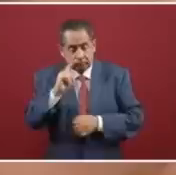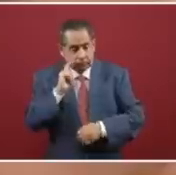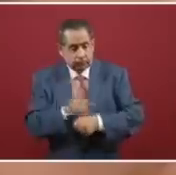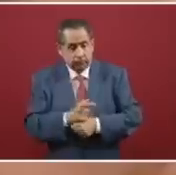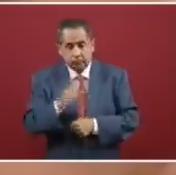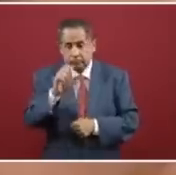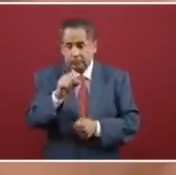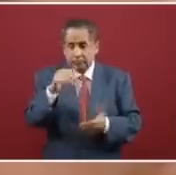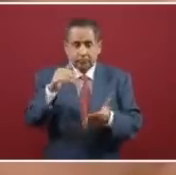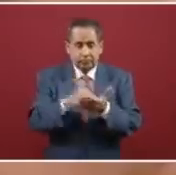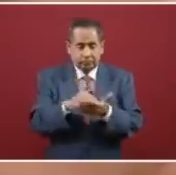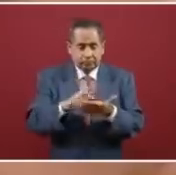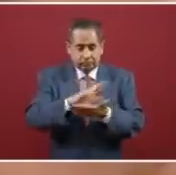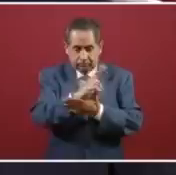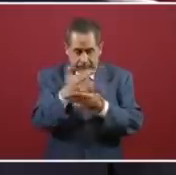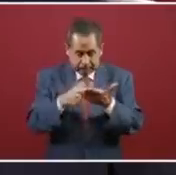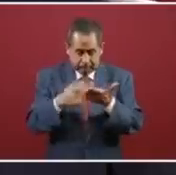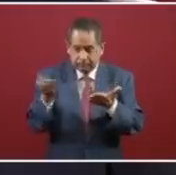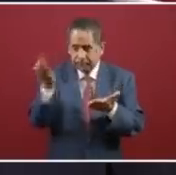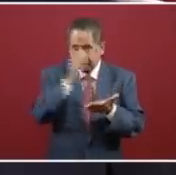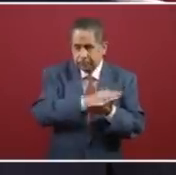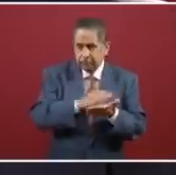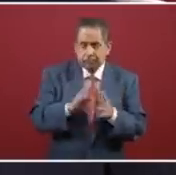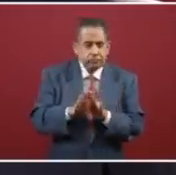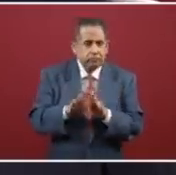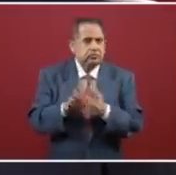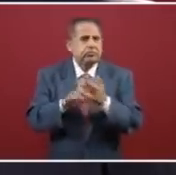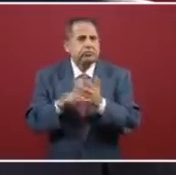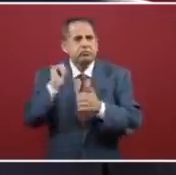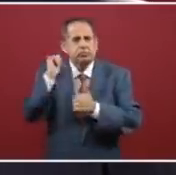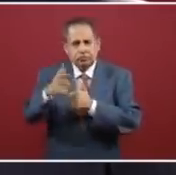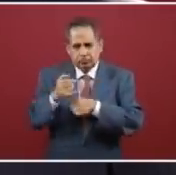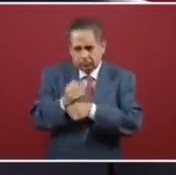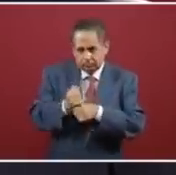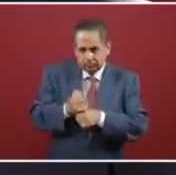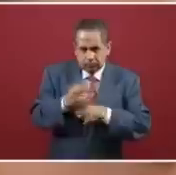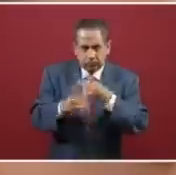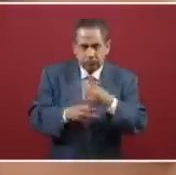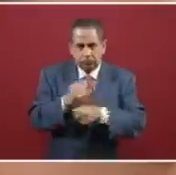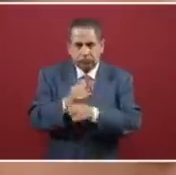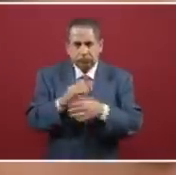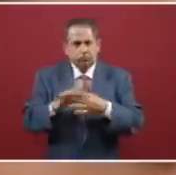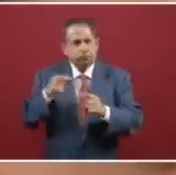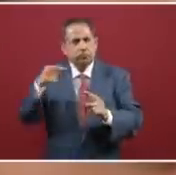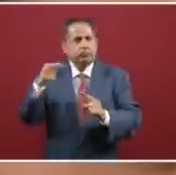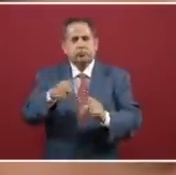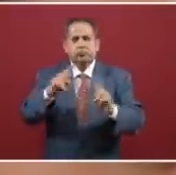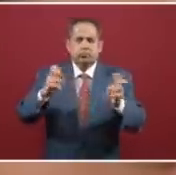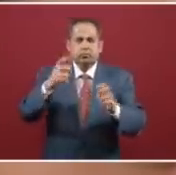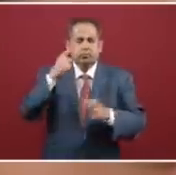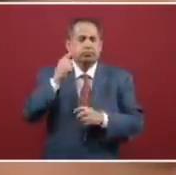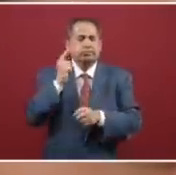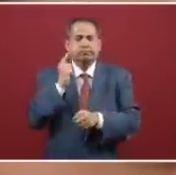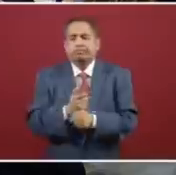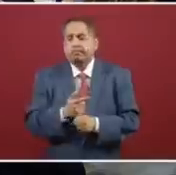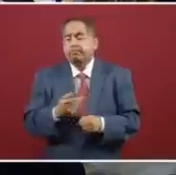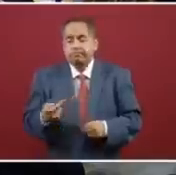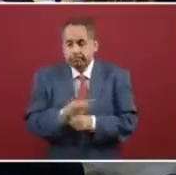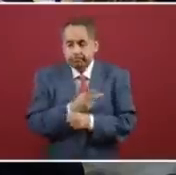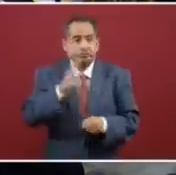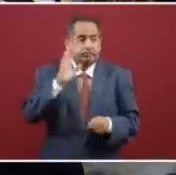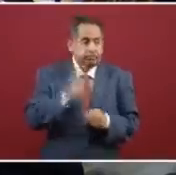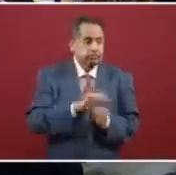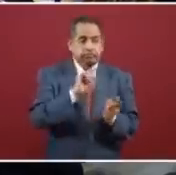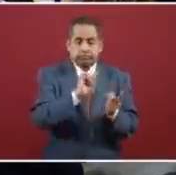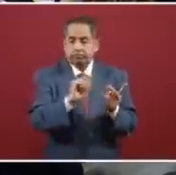60.000 recetas apócrifas saber si hay alguna investigación en específico en este tema para detectar si hay más